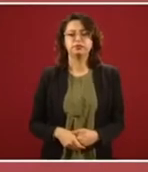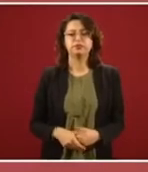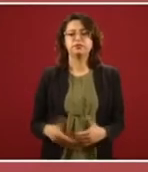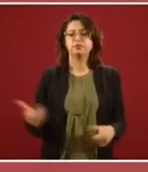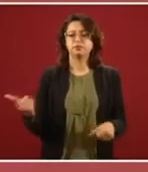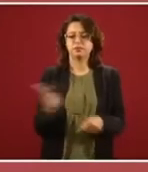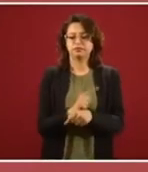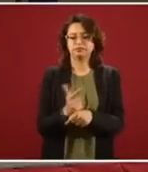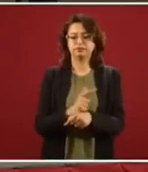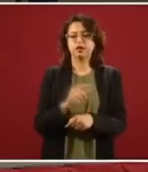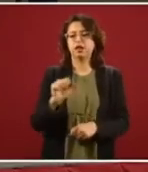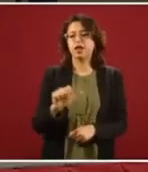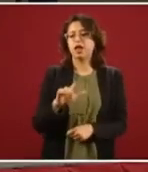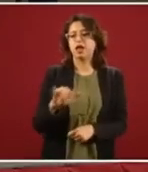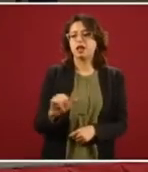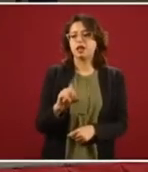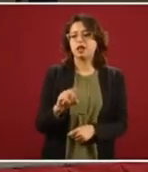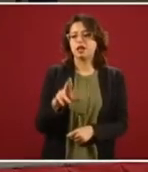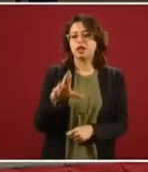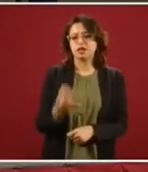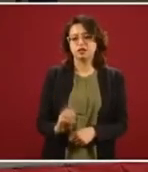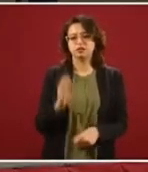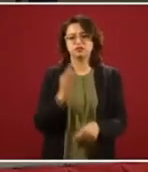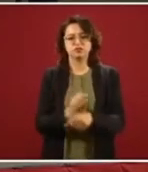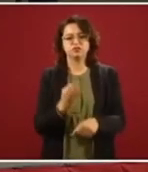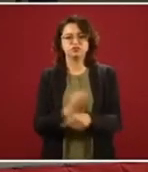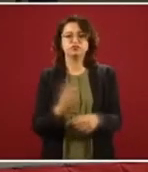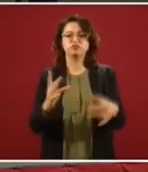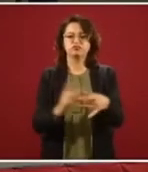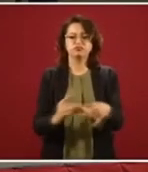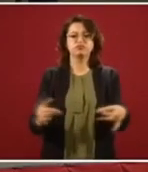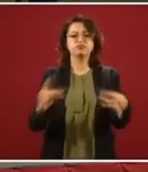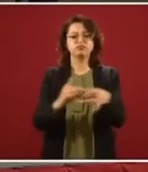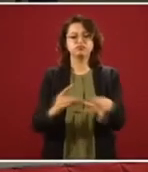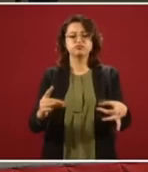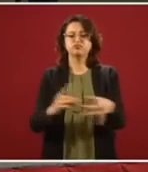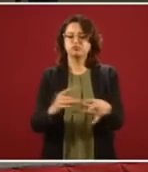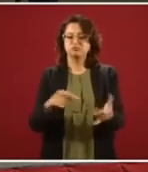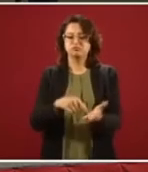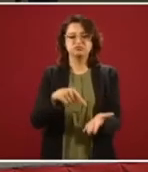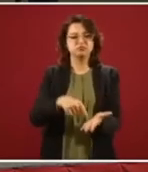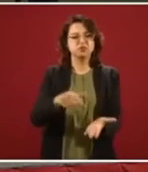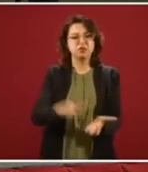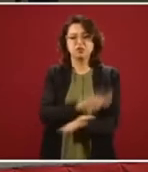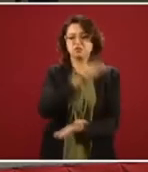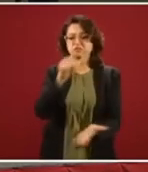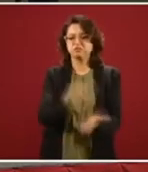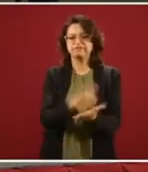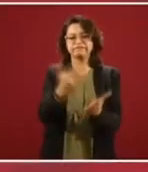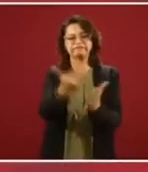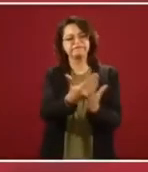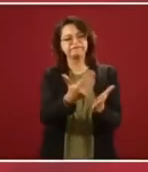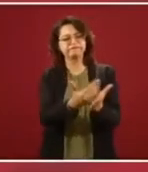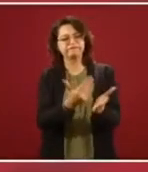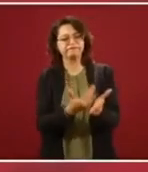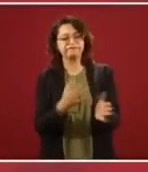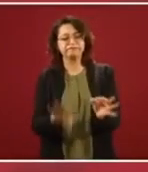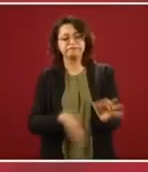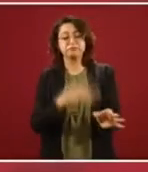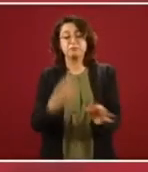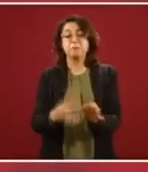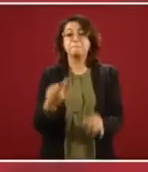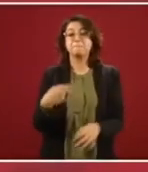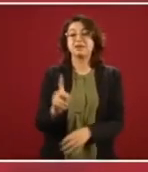que nunca en la historia de nuestro país se había recuperado dinero de la corrupción. Pero estamos ante el terreno de lo